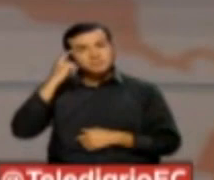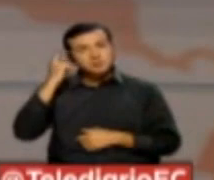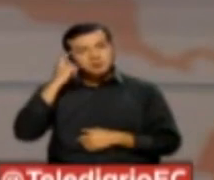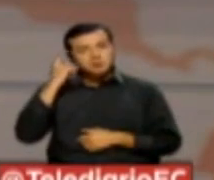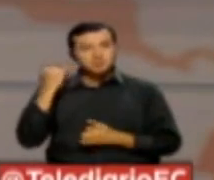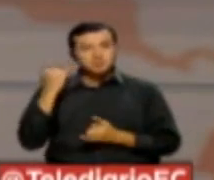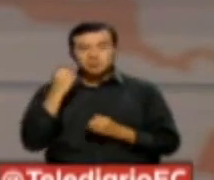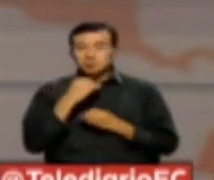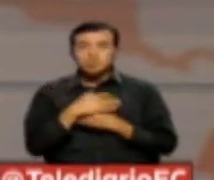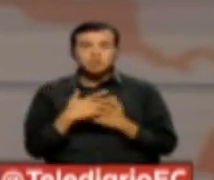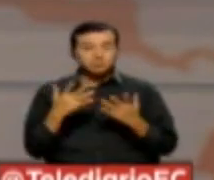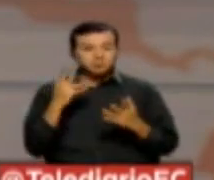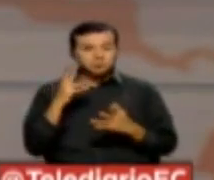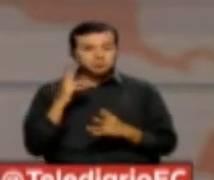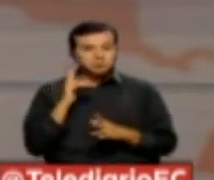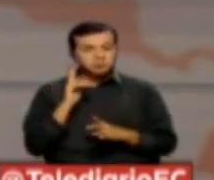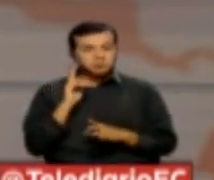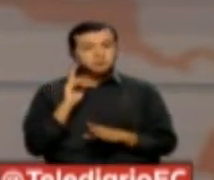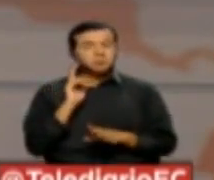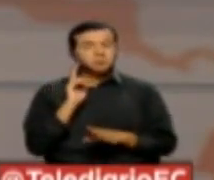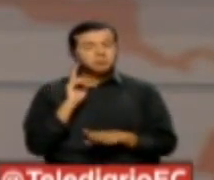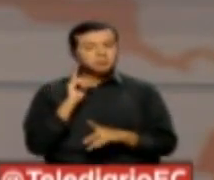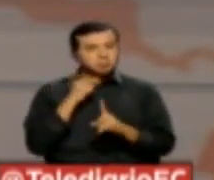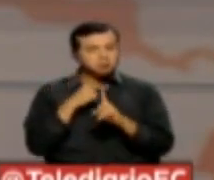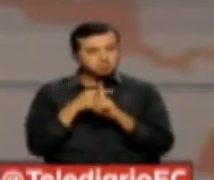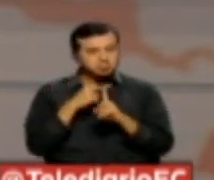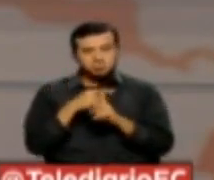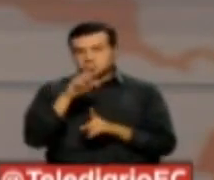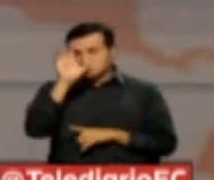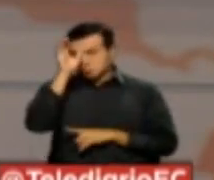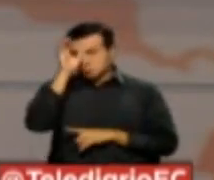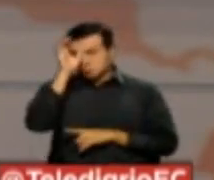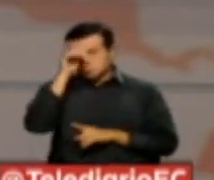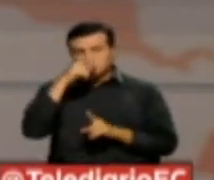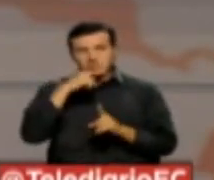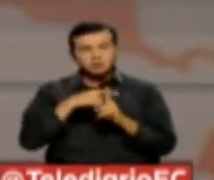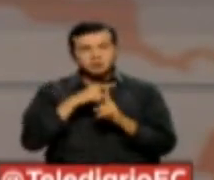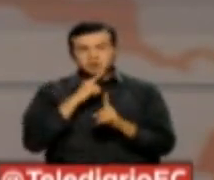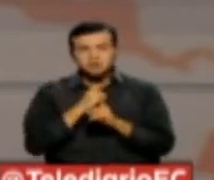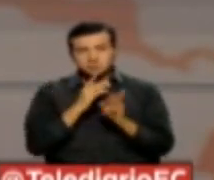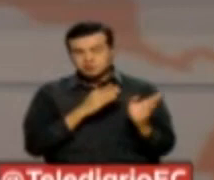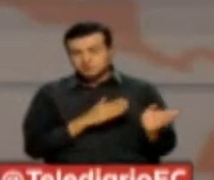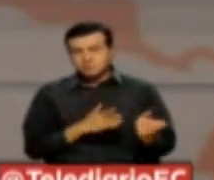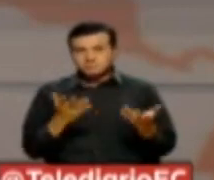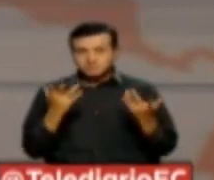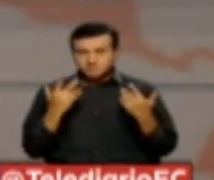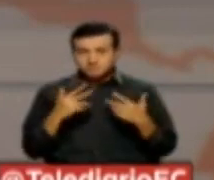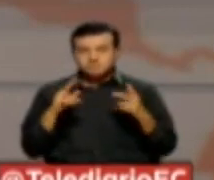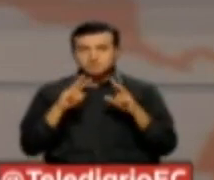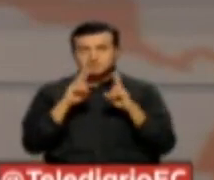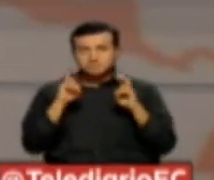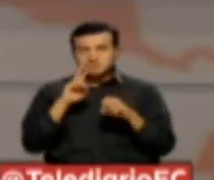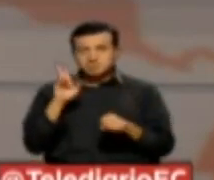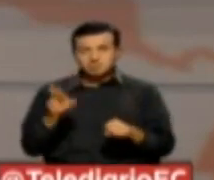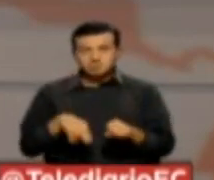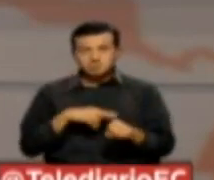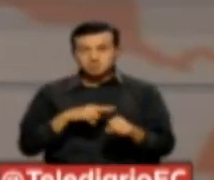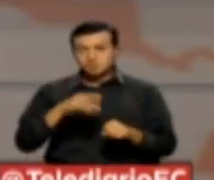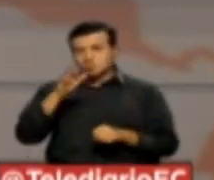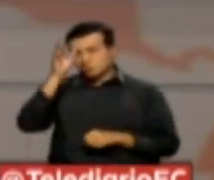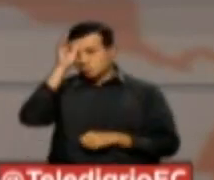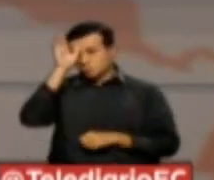estamos con buenas noticias para la cultura sea arreglado y el sistema nacional de